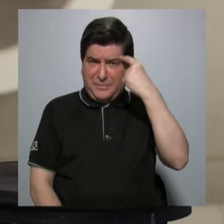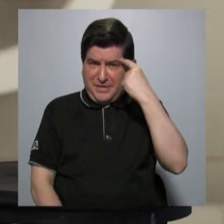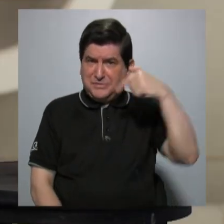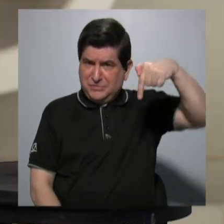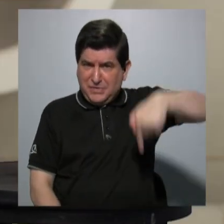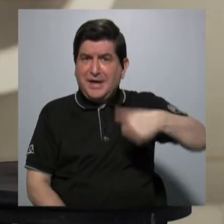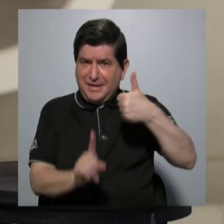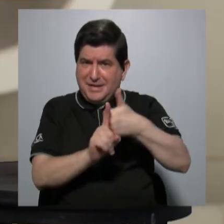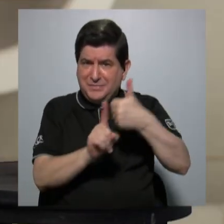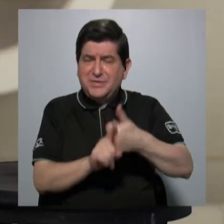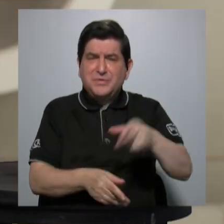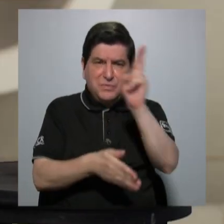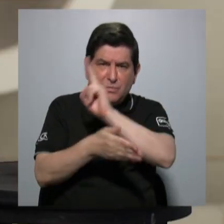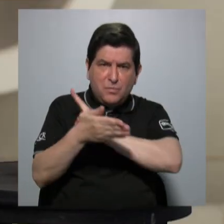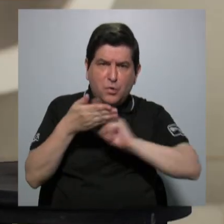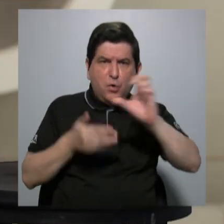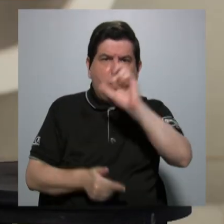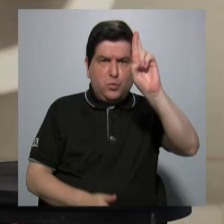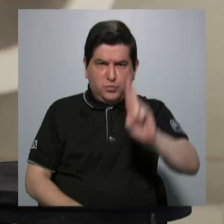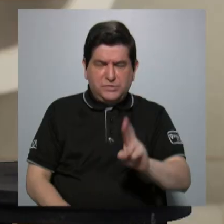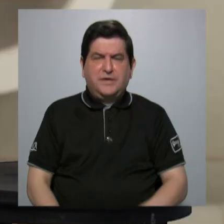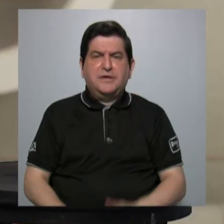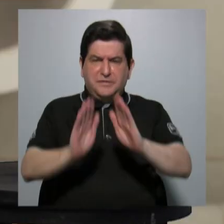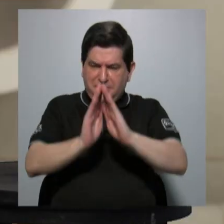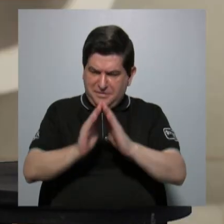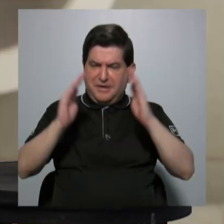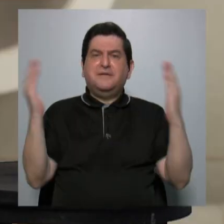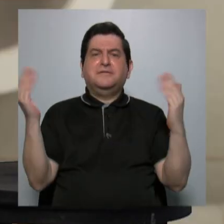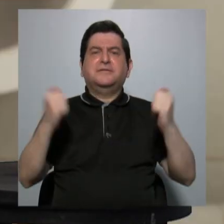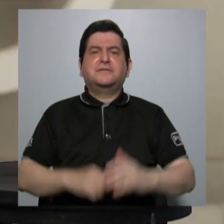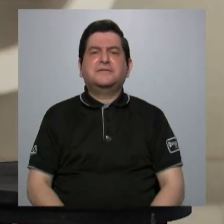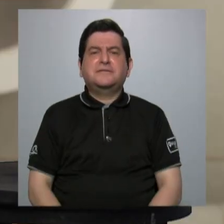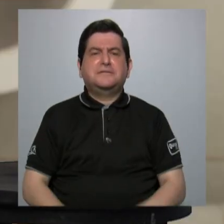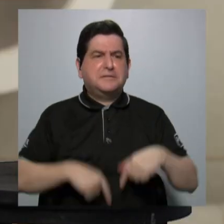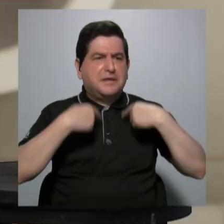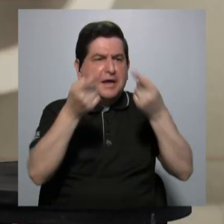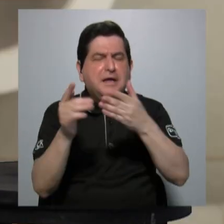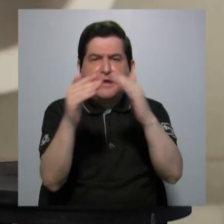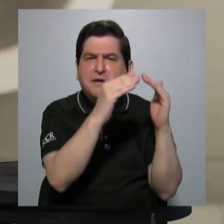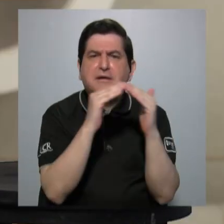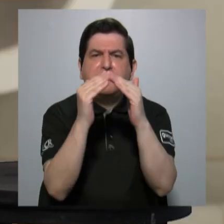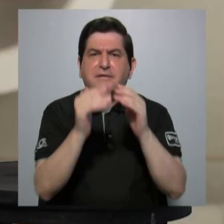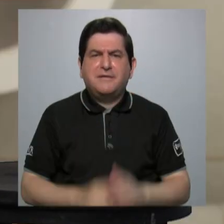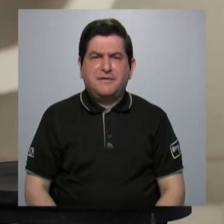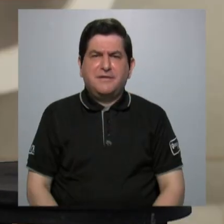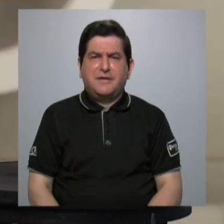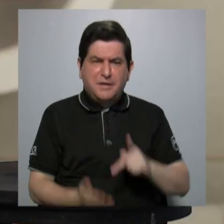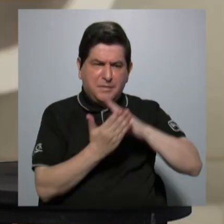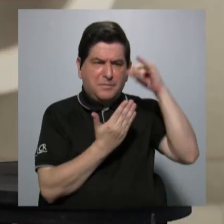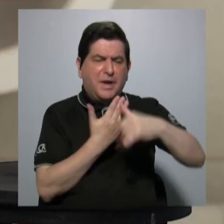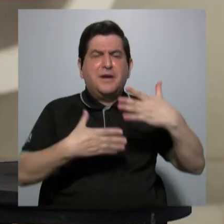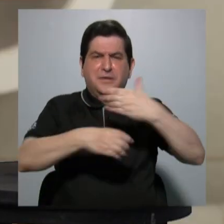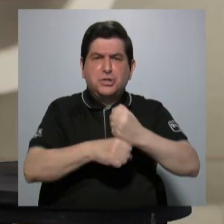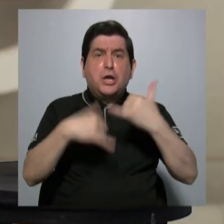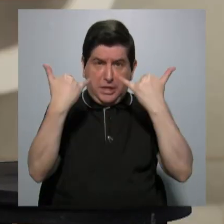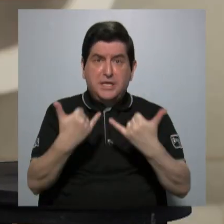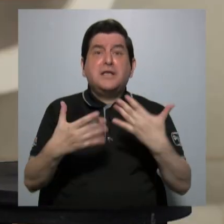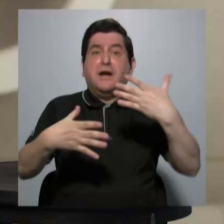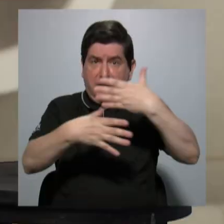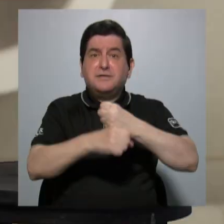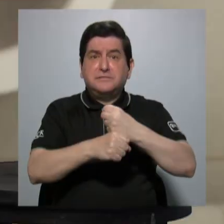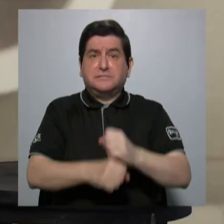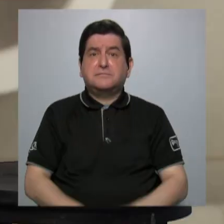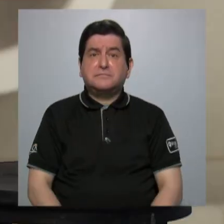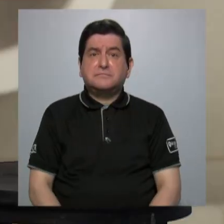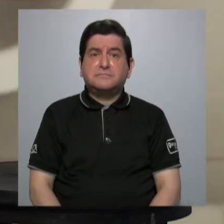a nuestra institución. La Universidad de Costa Rica está abierta para ir a las comunidades a hacer proyectos, y ya se hacen,